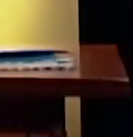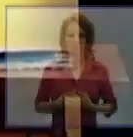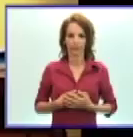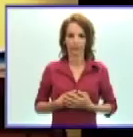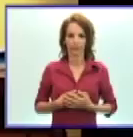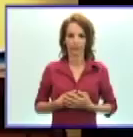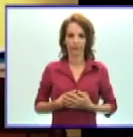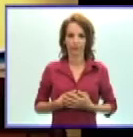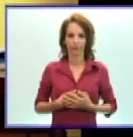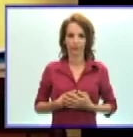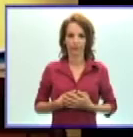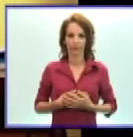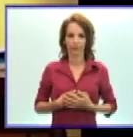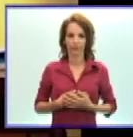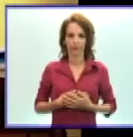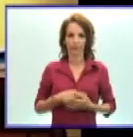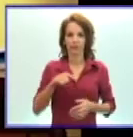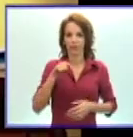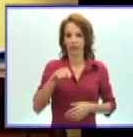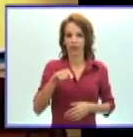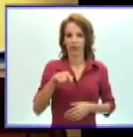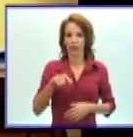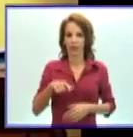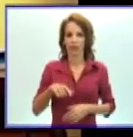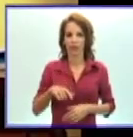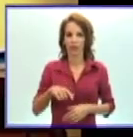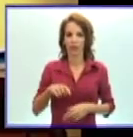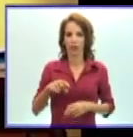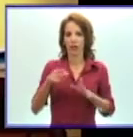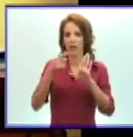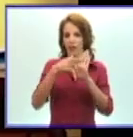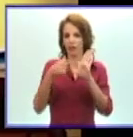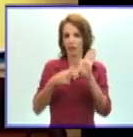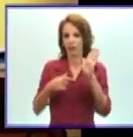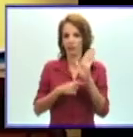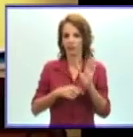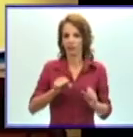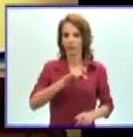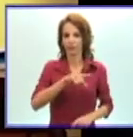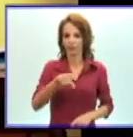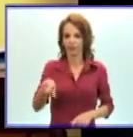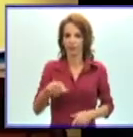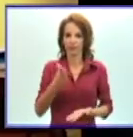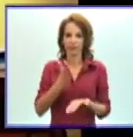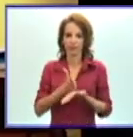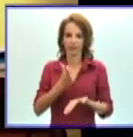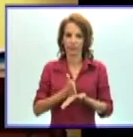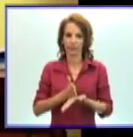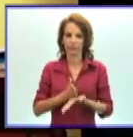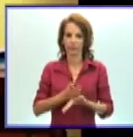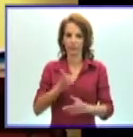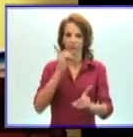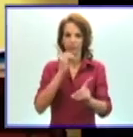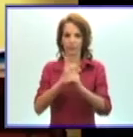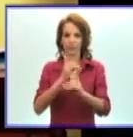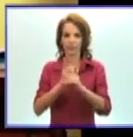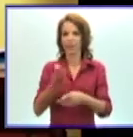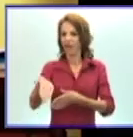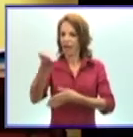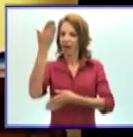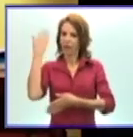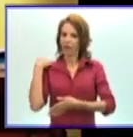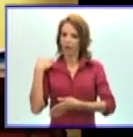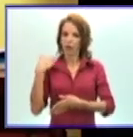¿Cuáles fueron algunas de estas reglas que ustedes estudiaron en el encuentro anterior para medir? Vamos a